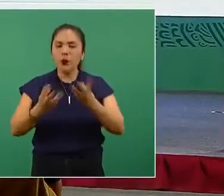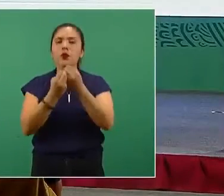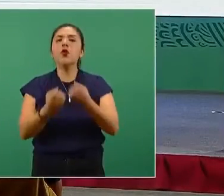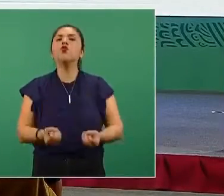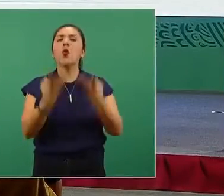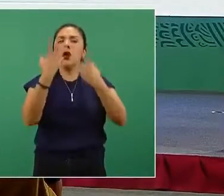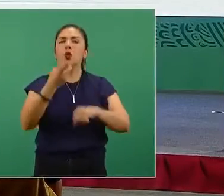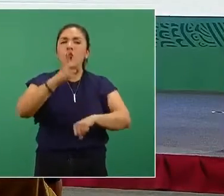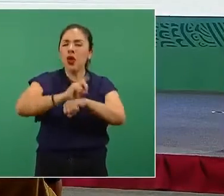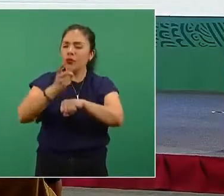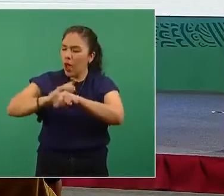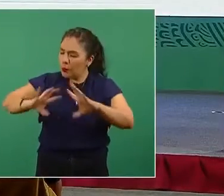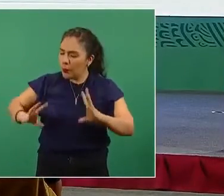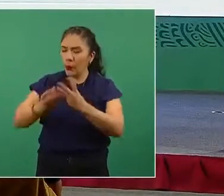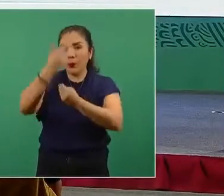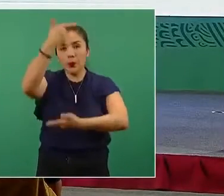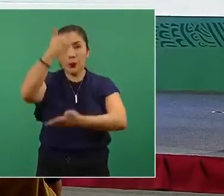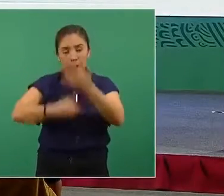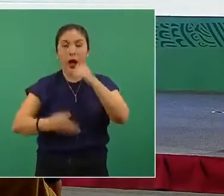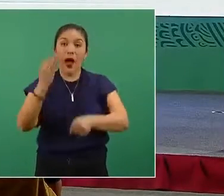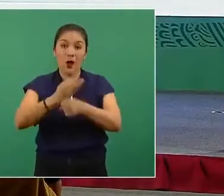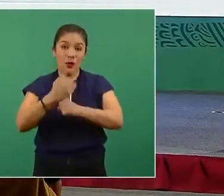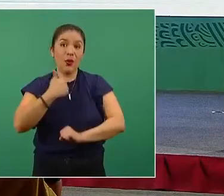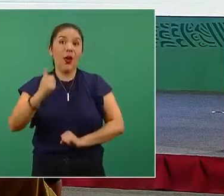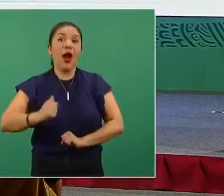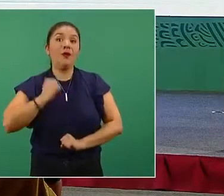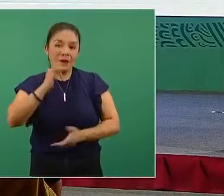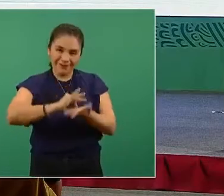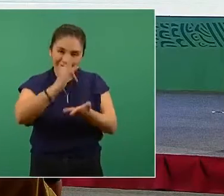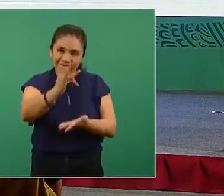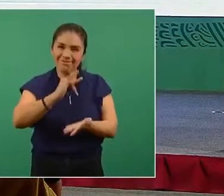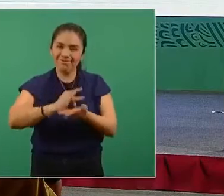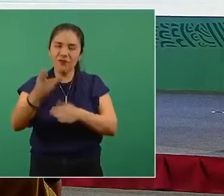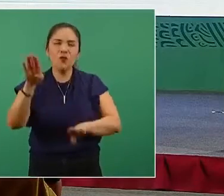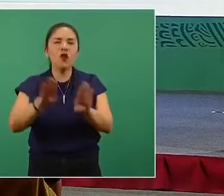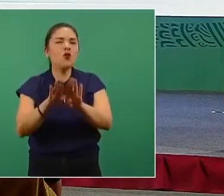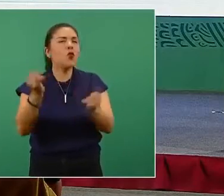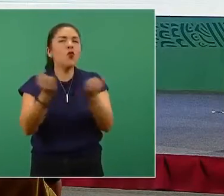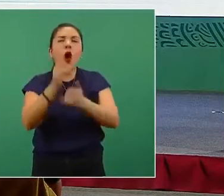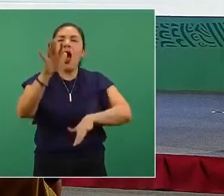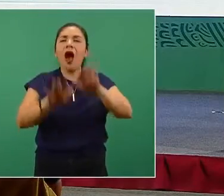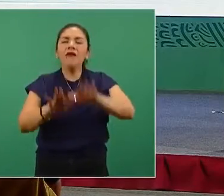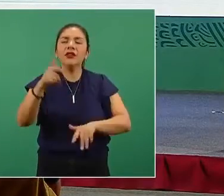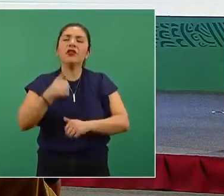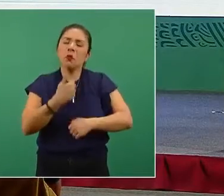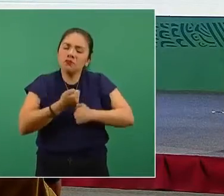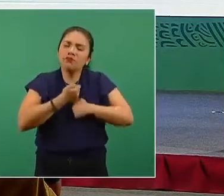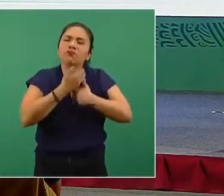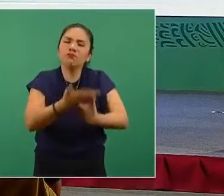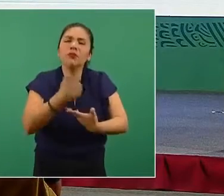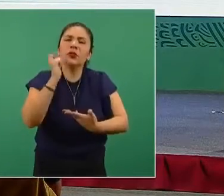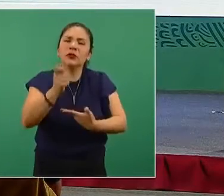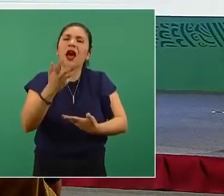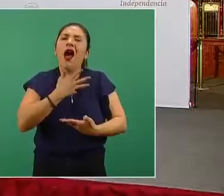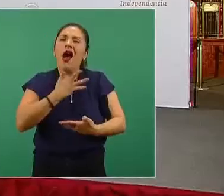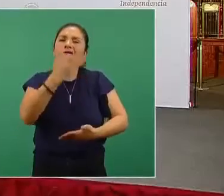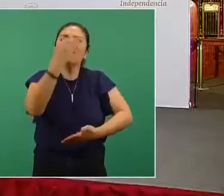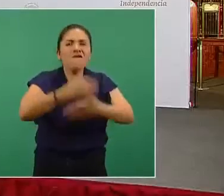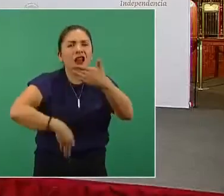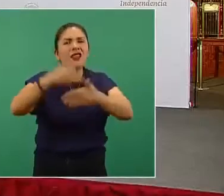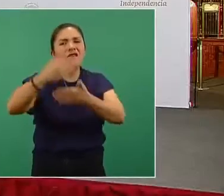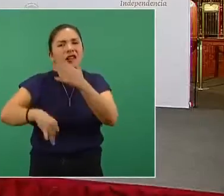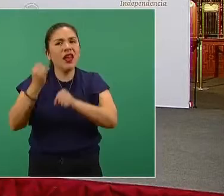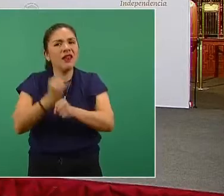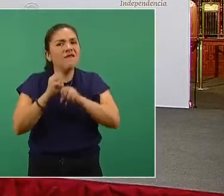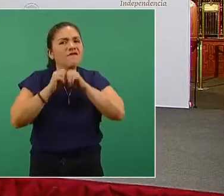acumulativas. Por cierto, quiero aprovechar para agradecer, así como a veces nos expresamos sobre el sesgo informativo